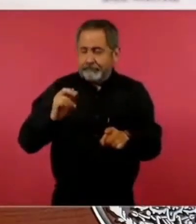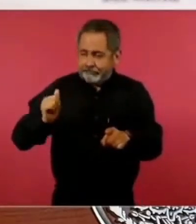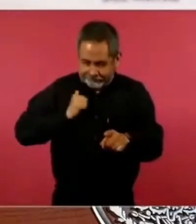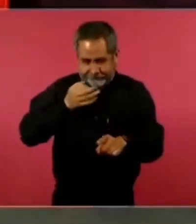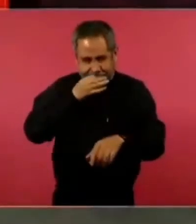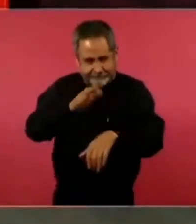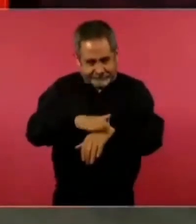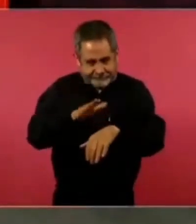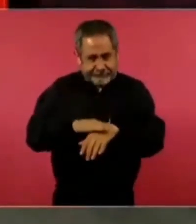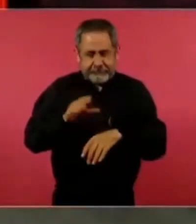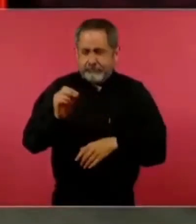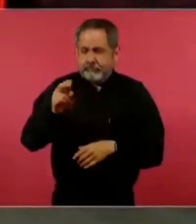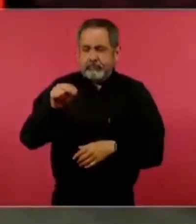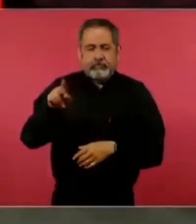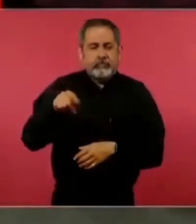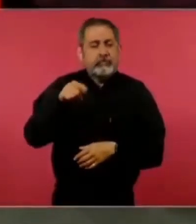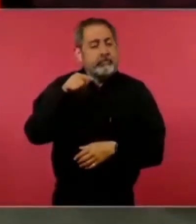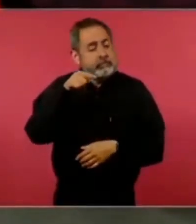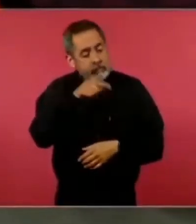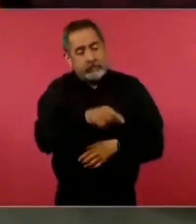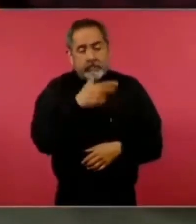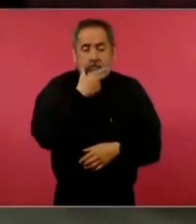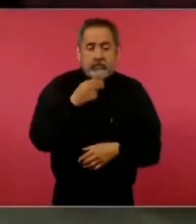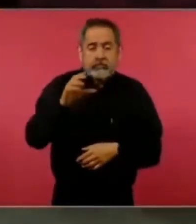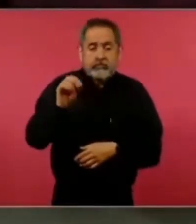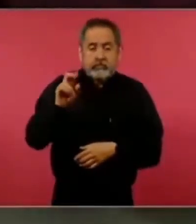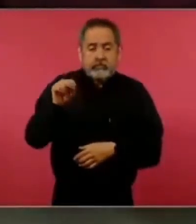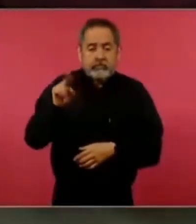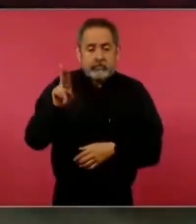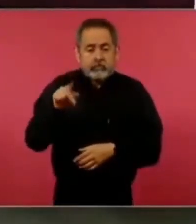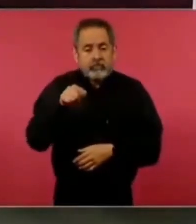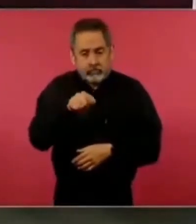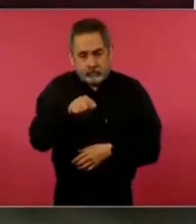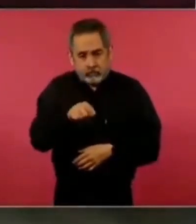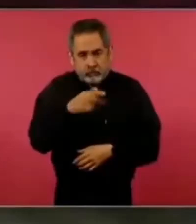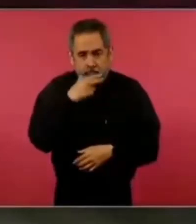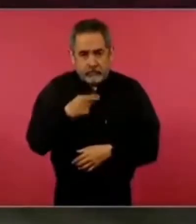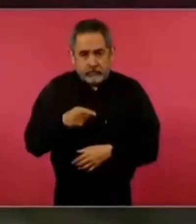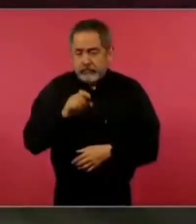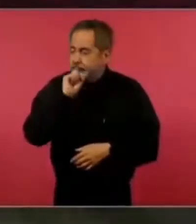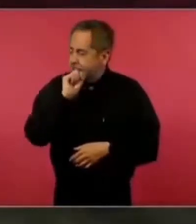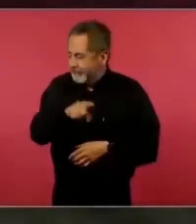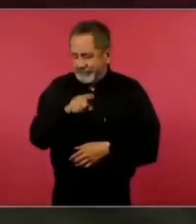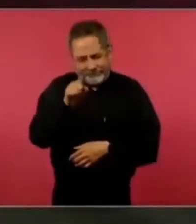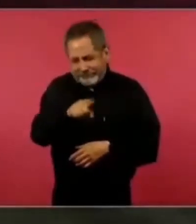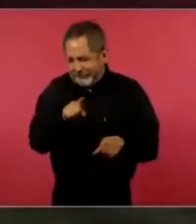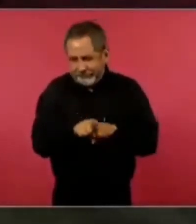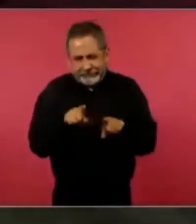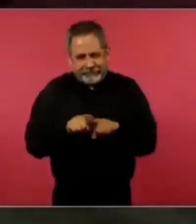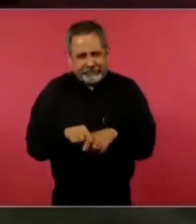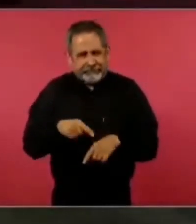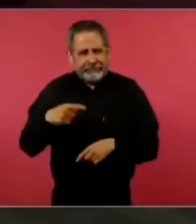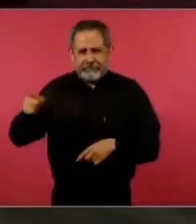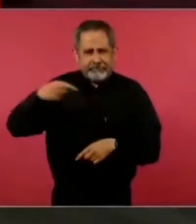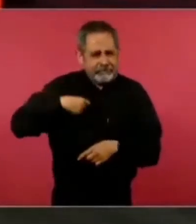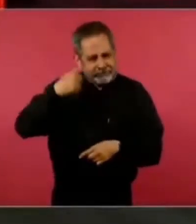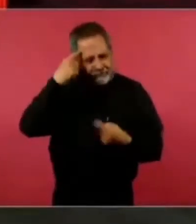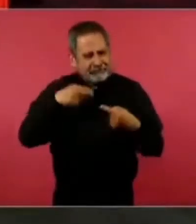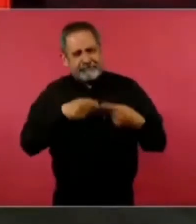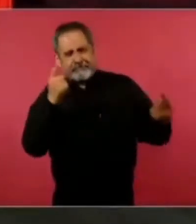decir de que ese señor de la ONU también trae diferencias con